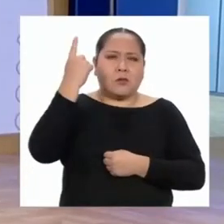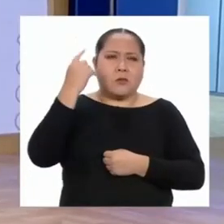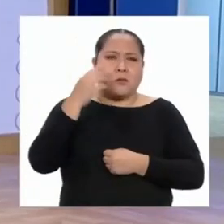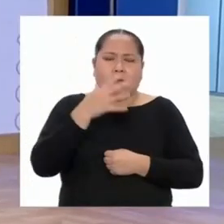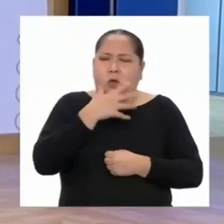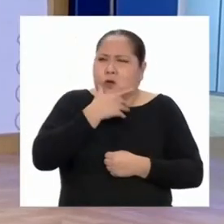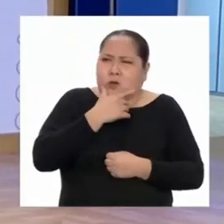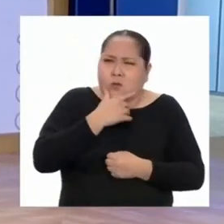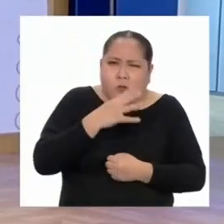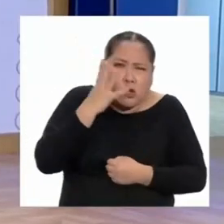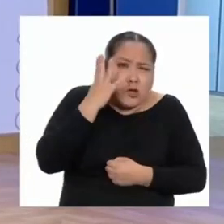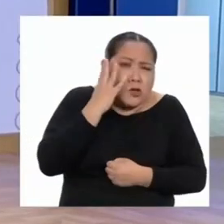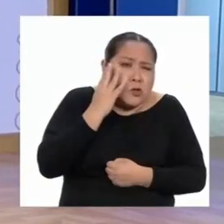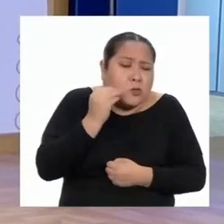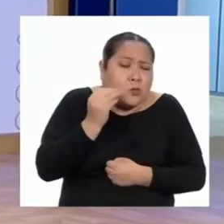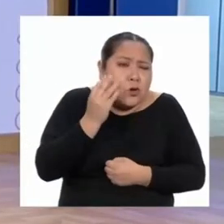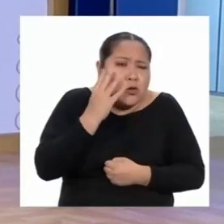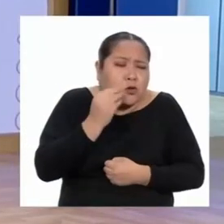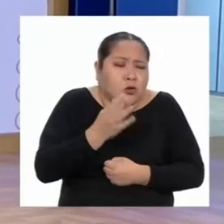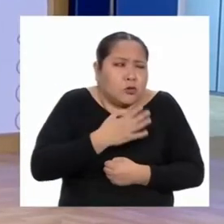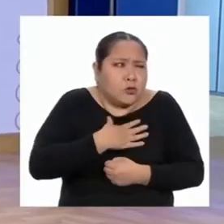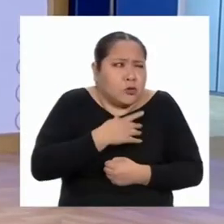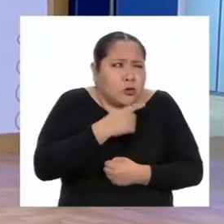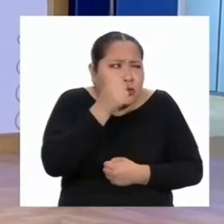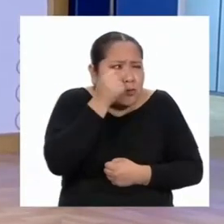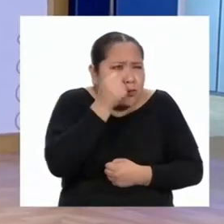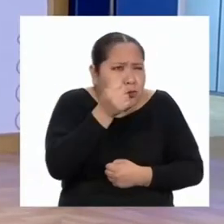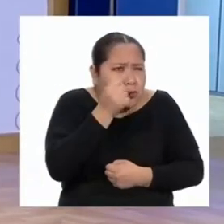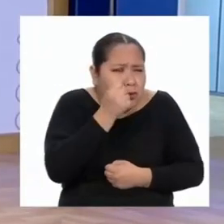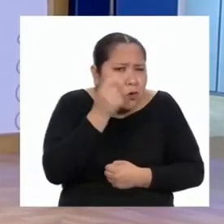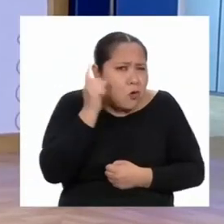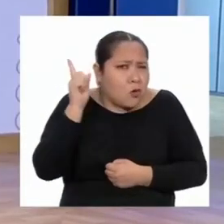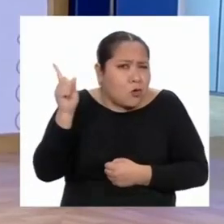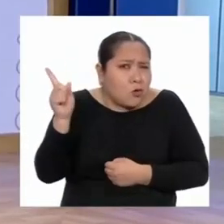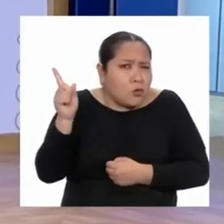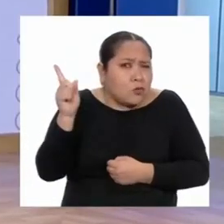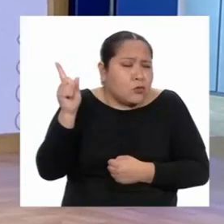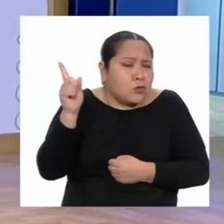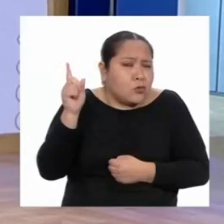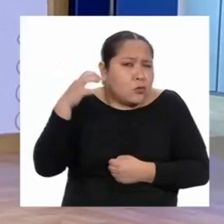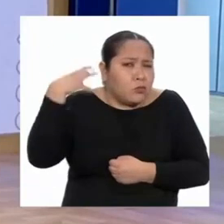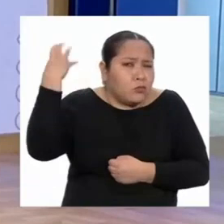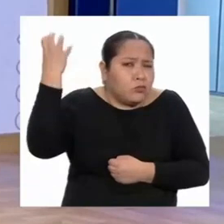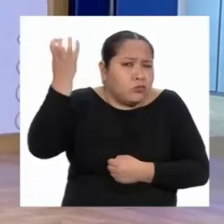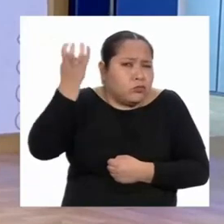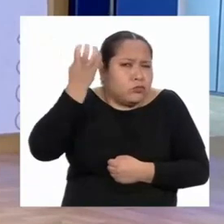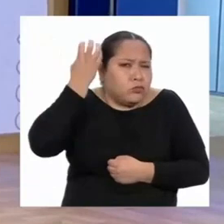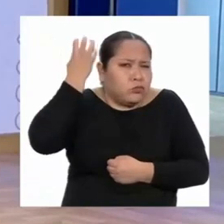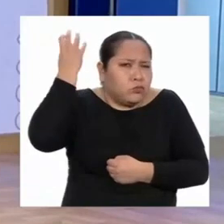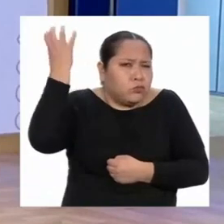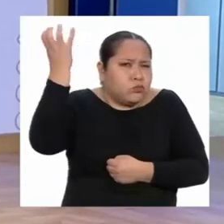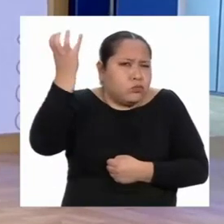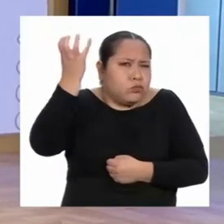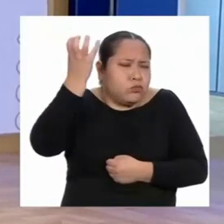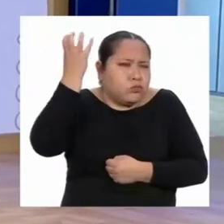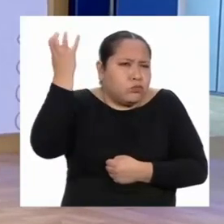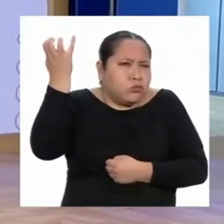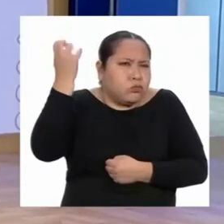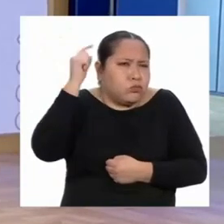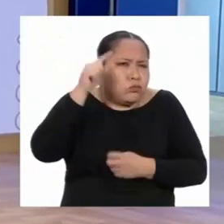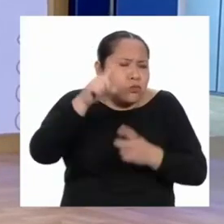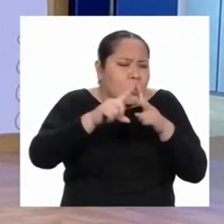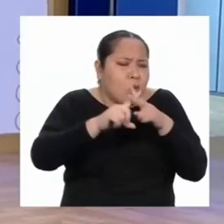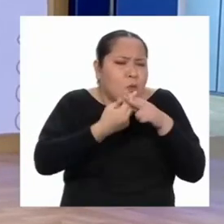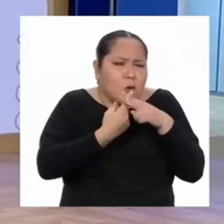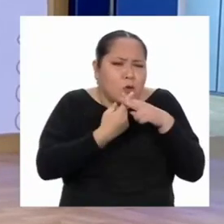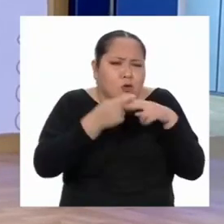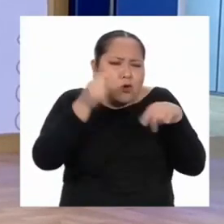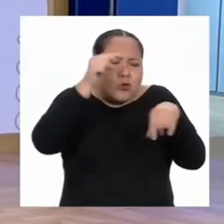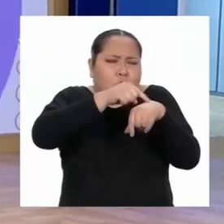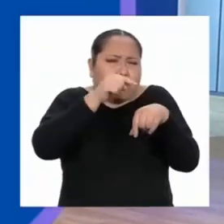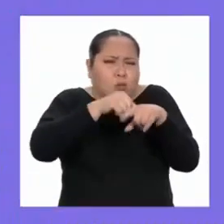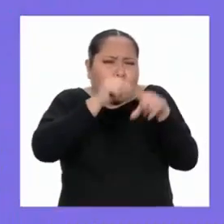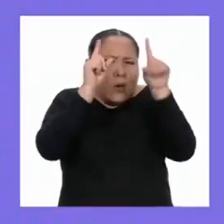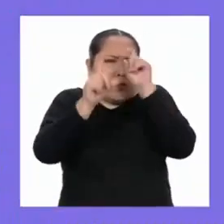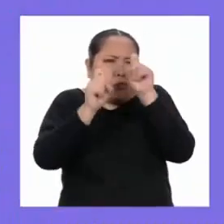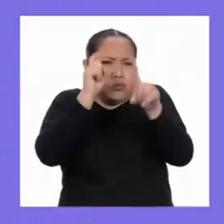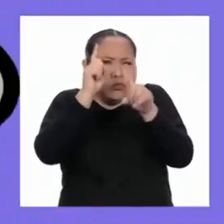como detective me indica que cada vez que suena esto es porque empieza la ronda de